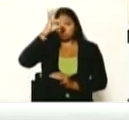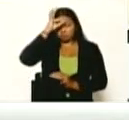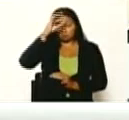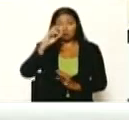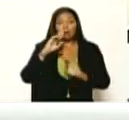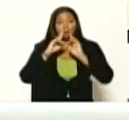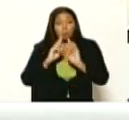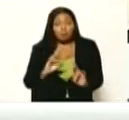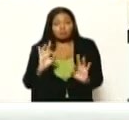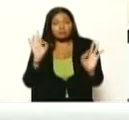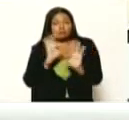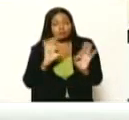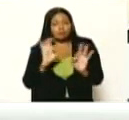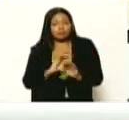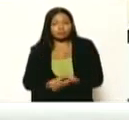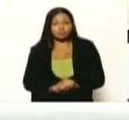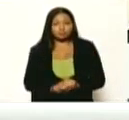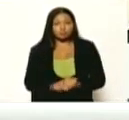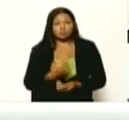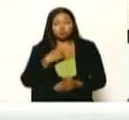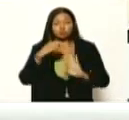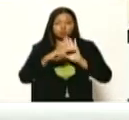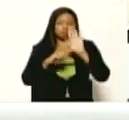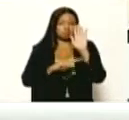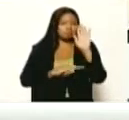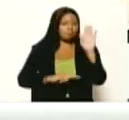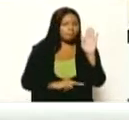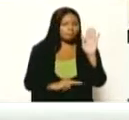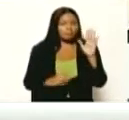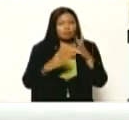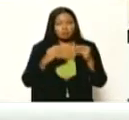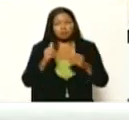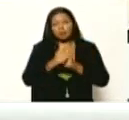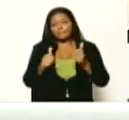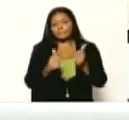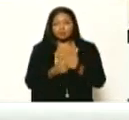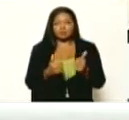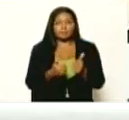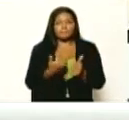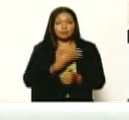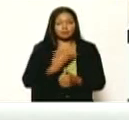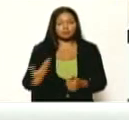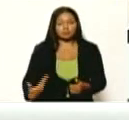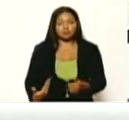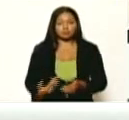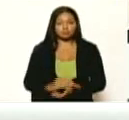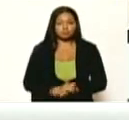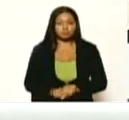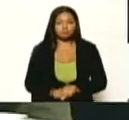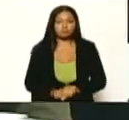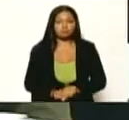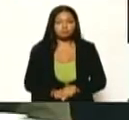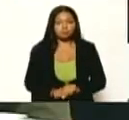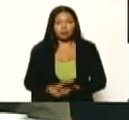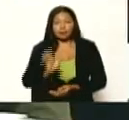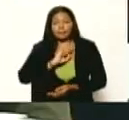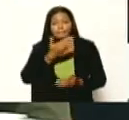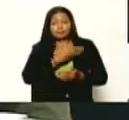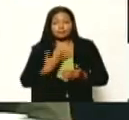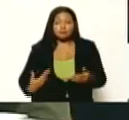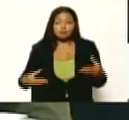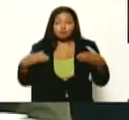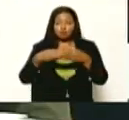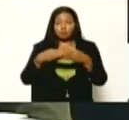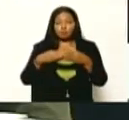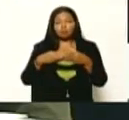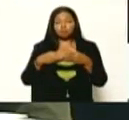respuesta. Yo le he dado instrucciones precisas a la vicepresidenta ejecutiva, que es presidenta de la Comisión